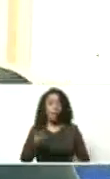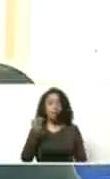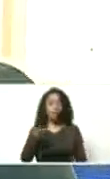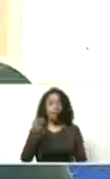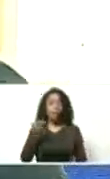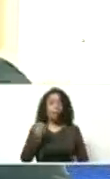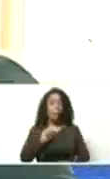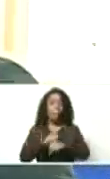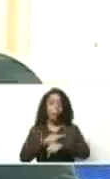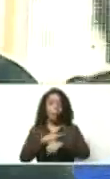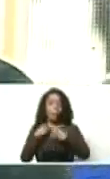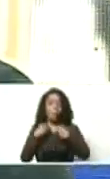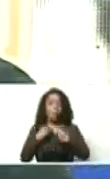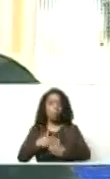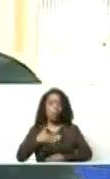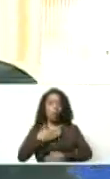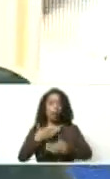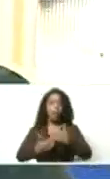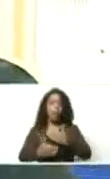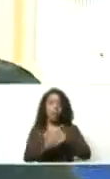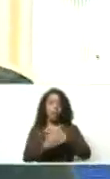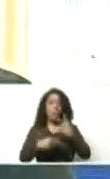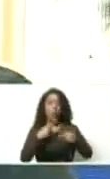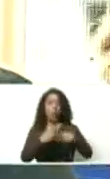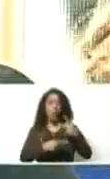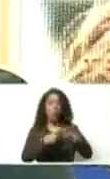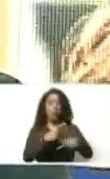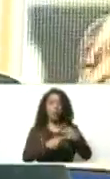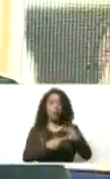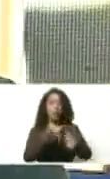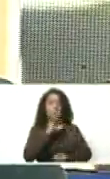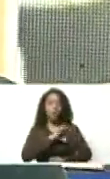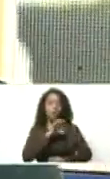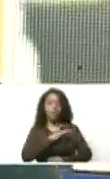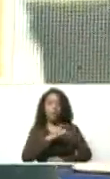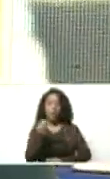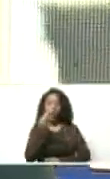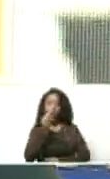tempranas, presidente, para poder avanzar en el proceso de la soberanía